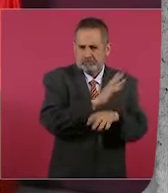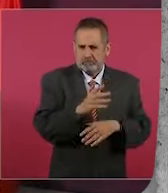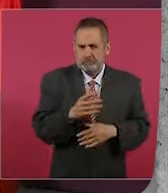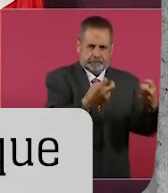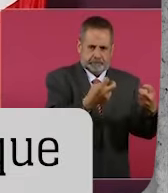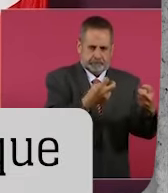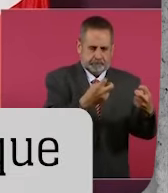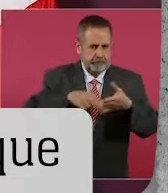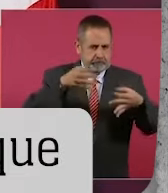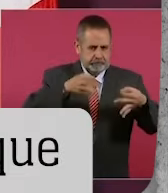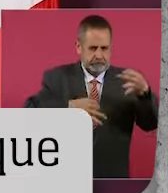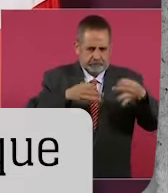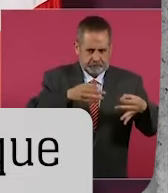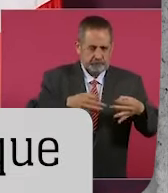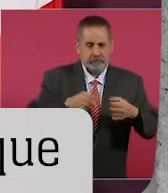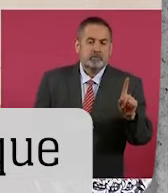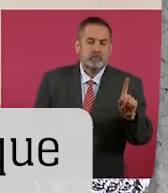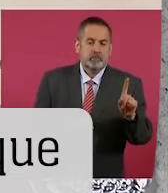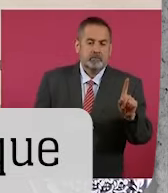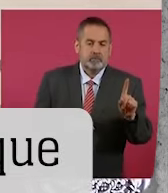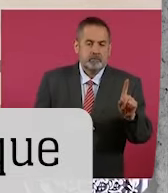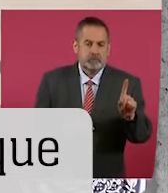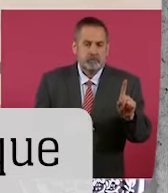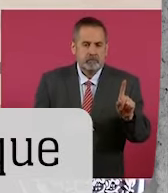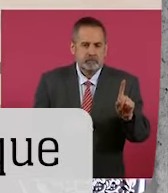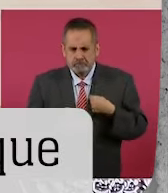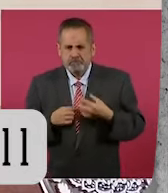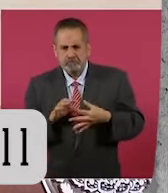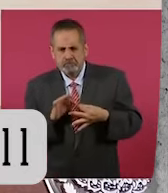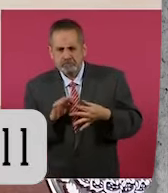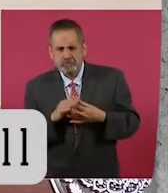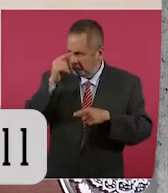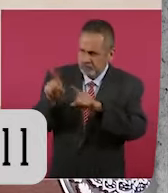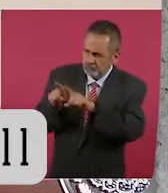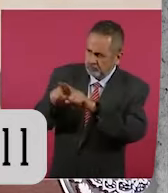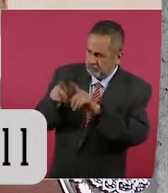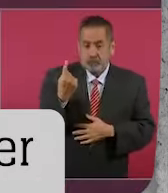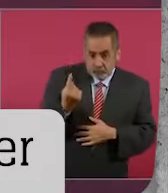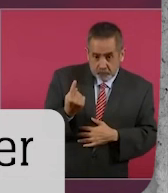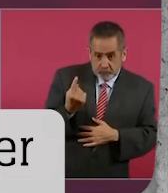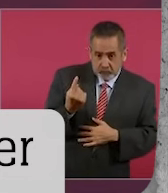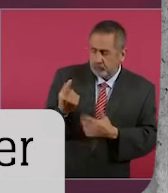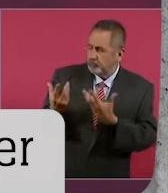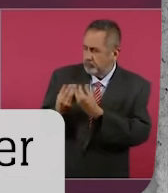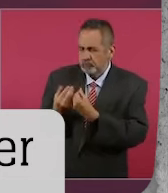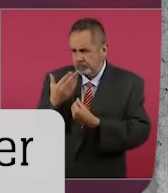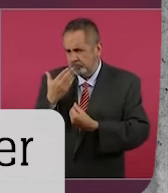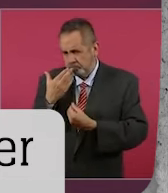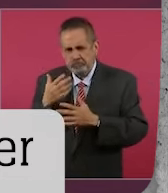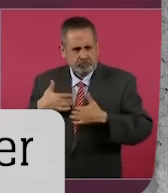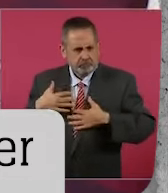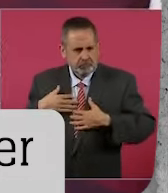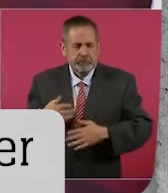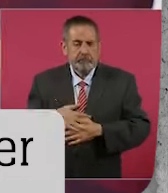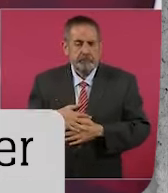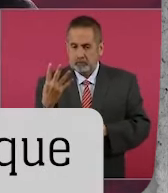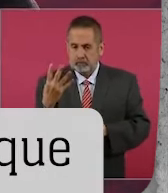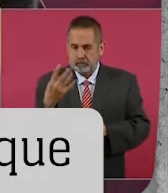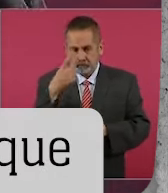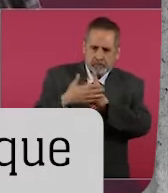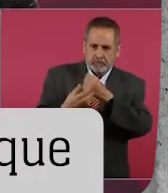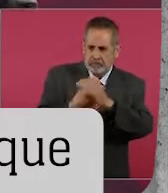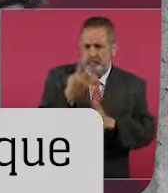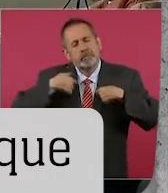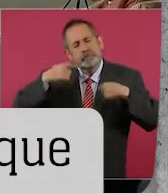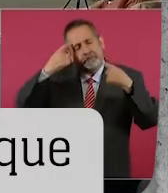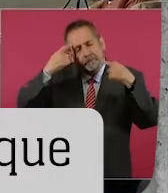11 ministros. Entonces, había uno que simpatizaba con nosotros, de los 11, y me tocaba proponer 4.